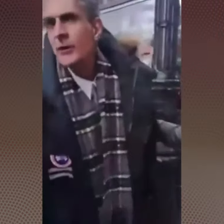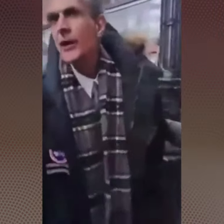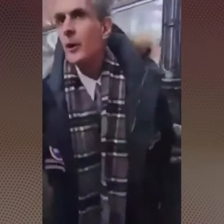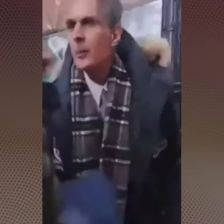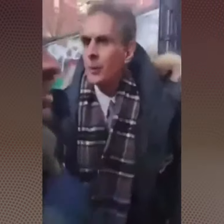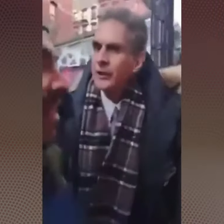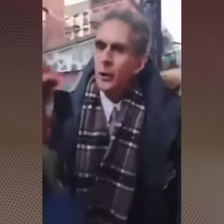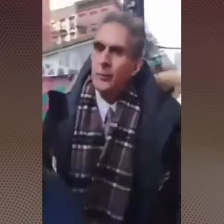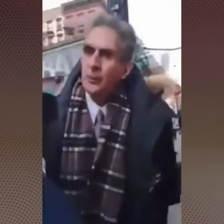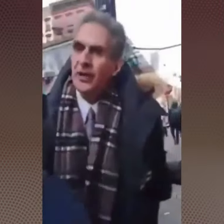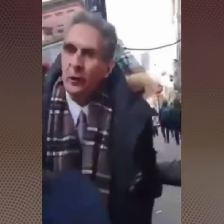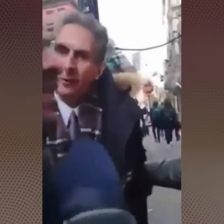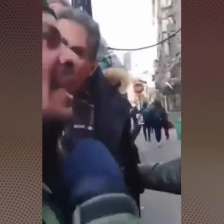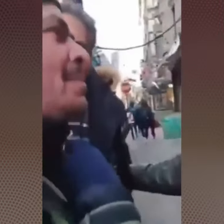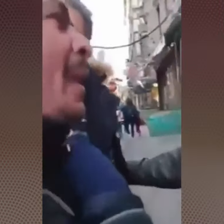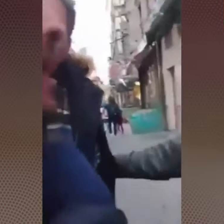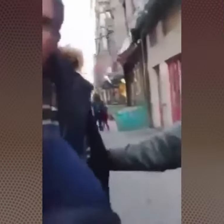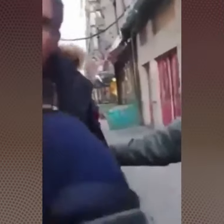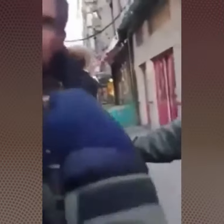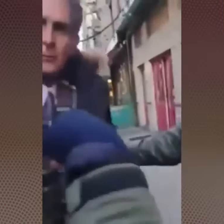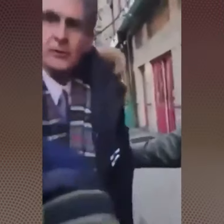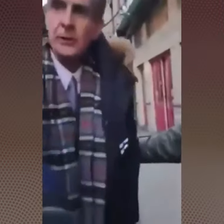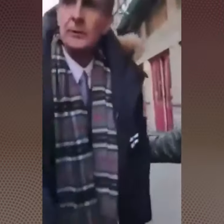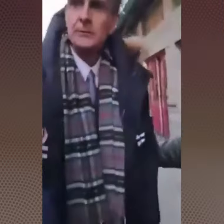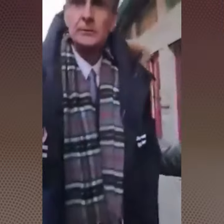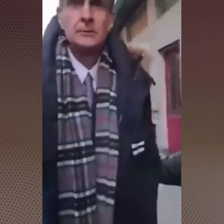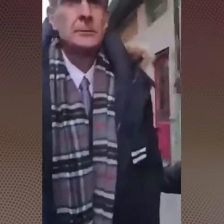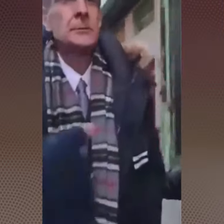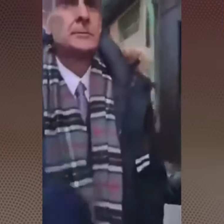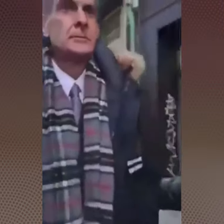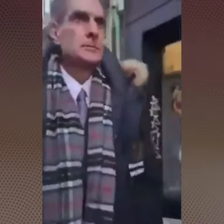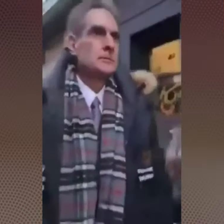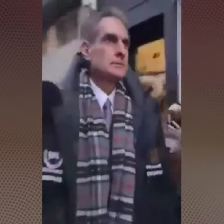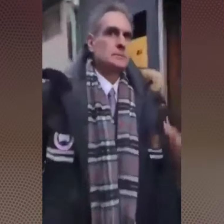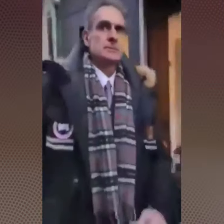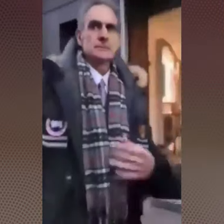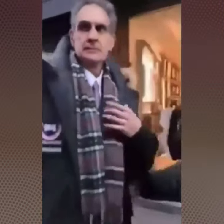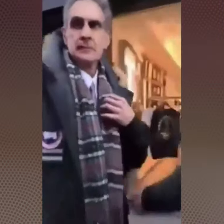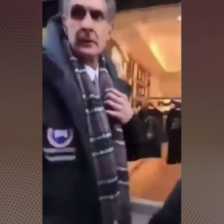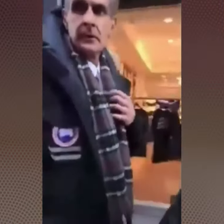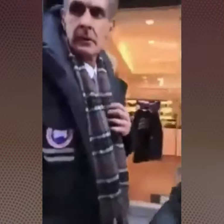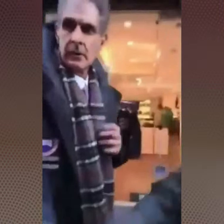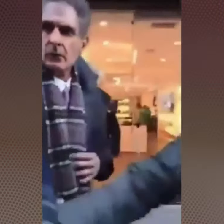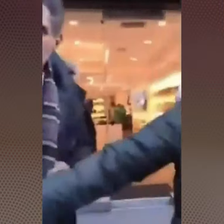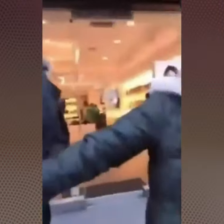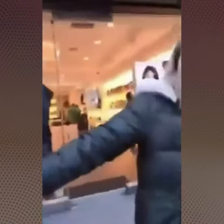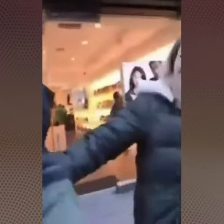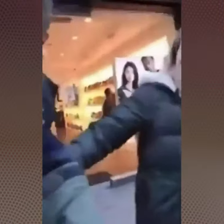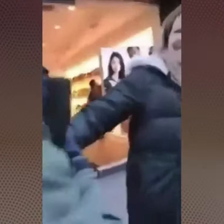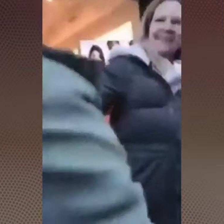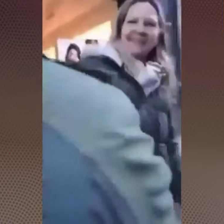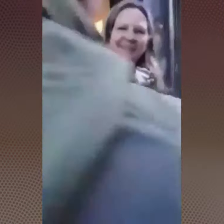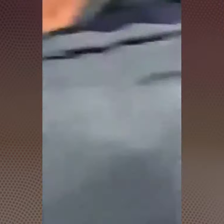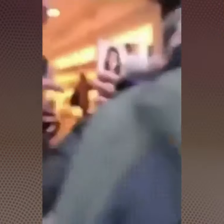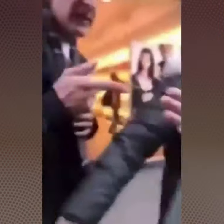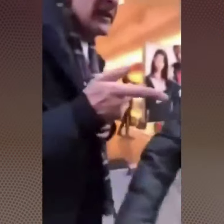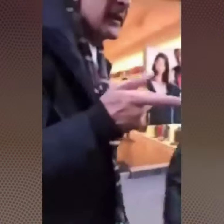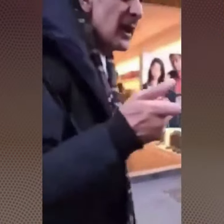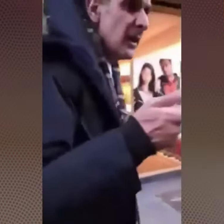gusta. Sí. Los que respetan a la gente. Fucking guy, fucking assholes. Es el amor.